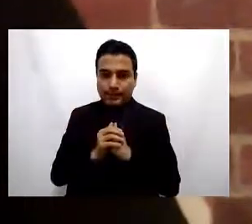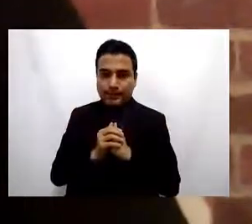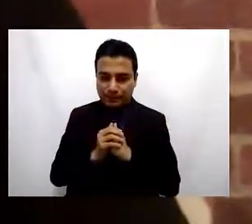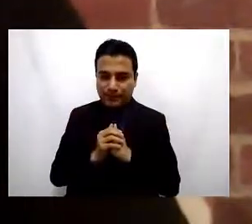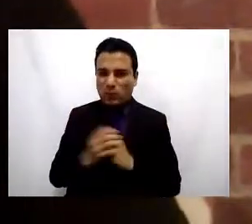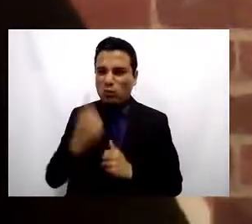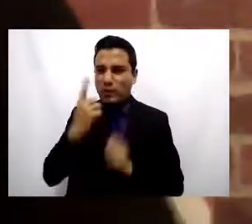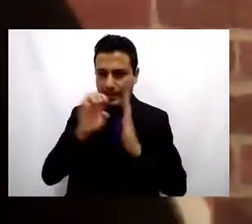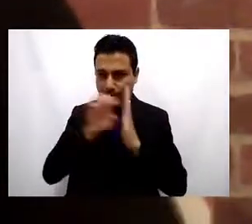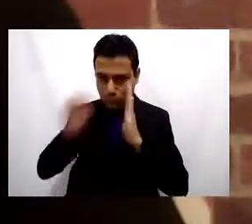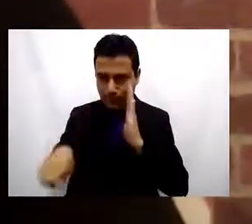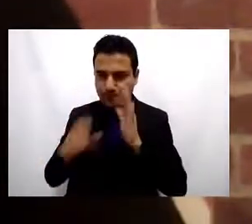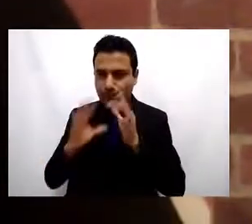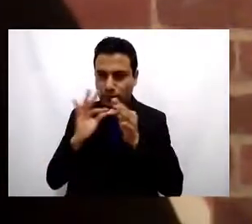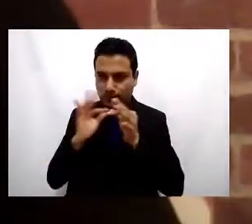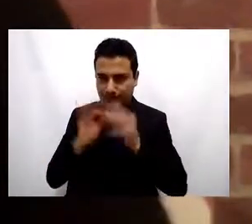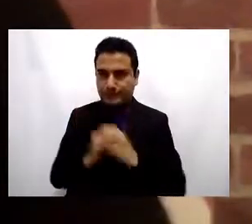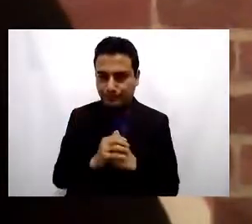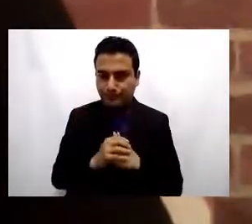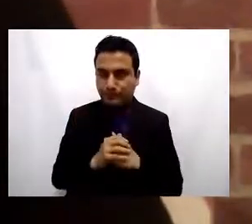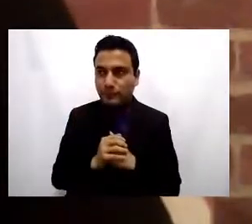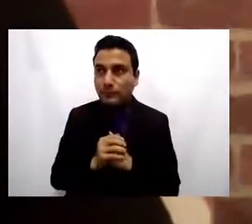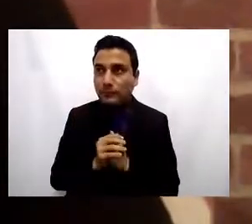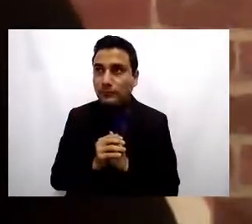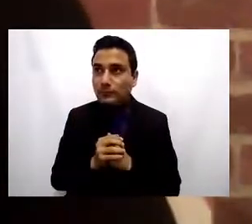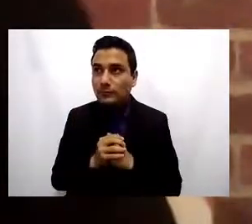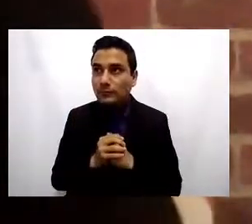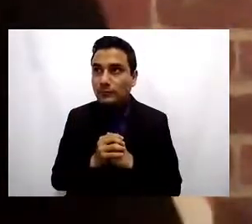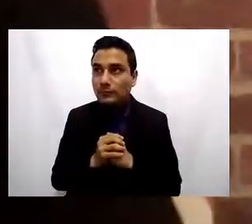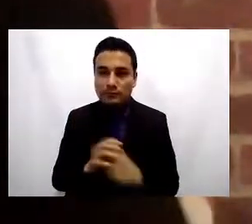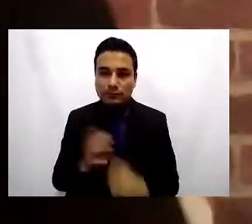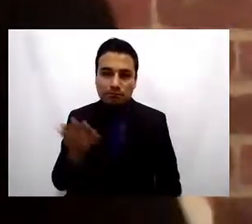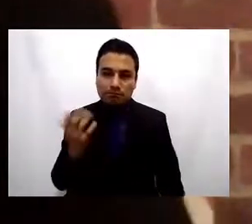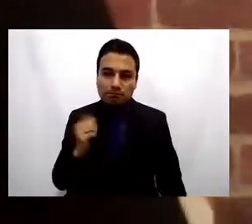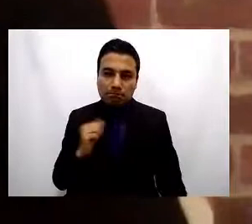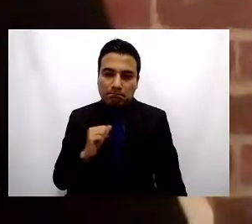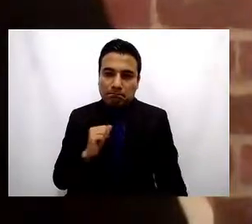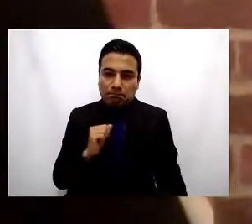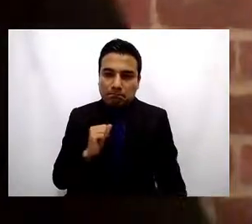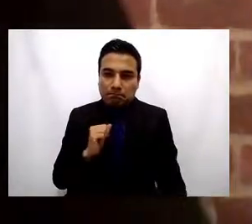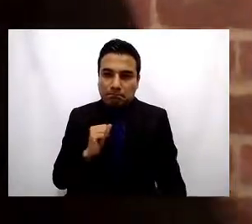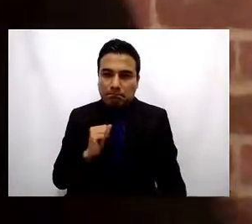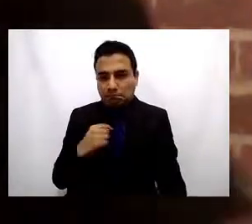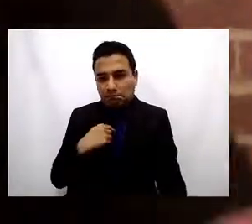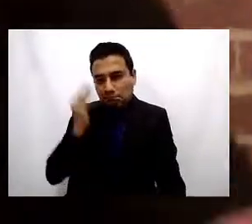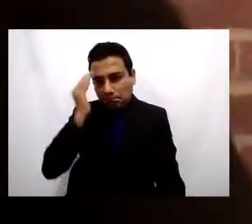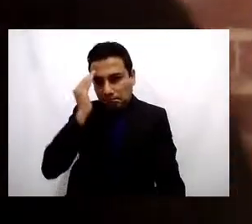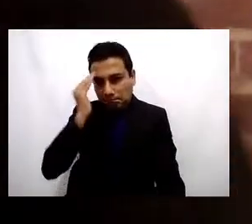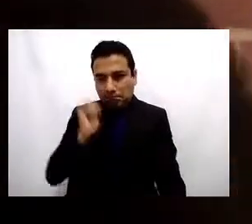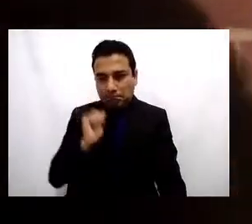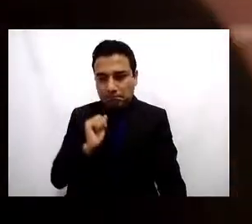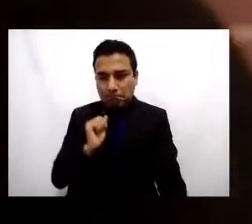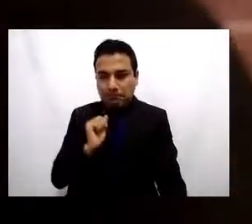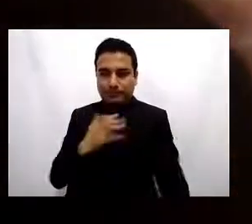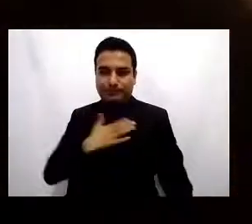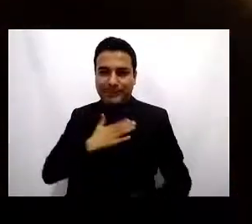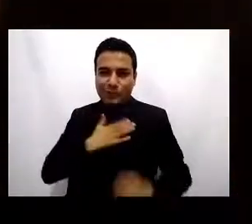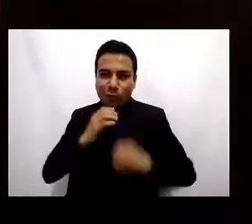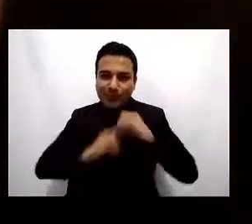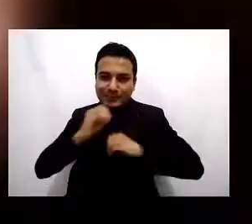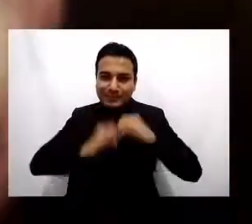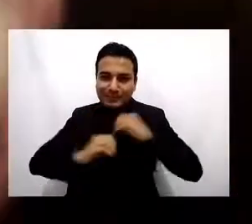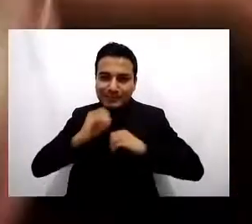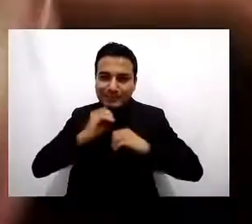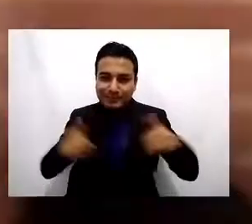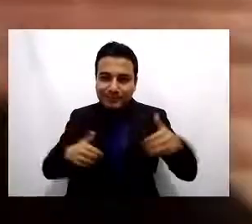un ejemplo que es el que me cabe más cerca, que es el de alguna de mis obras.